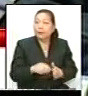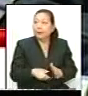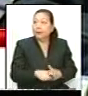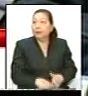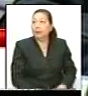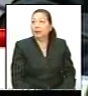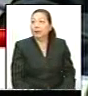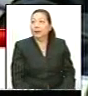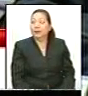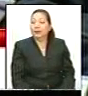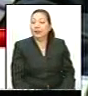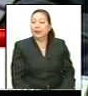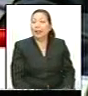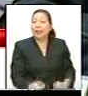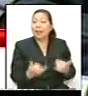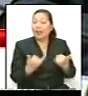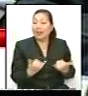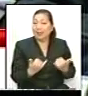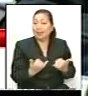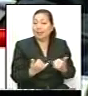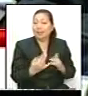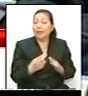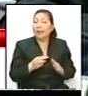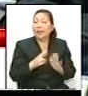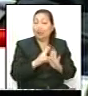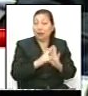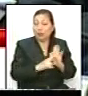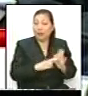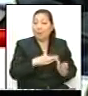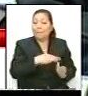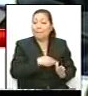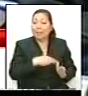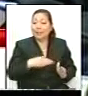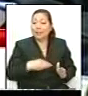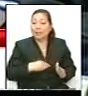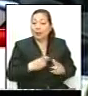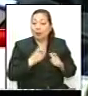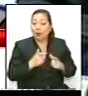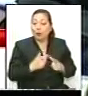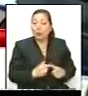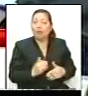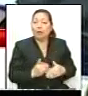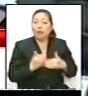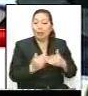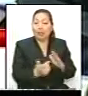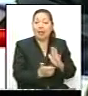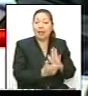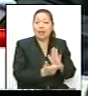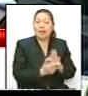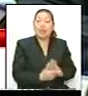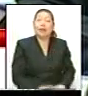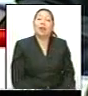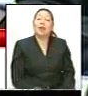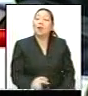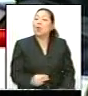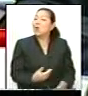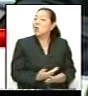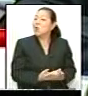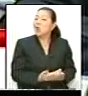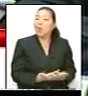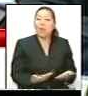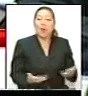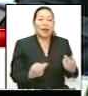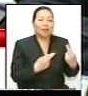sancionador. Estas resoluciones ministeriales implican un control del plazo legal y no eximen